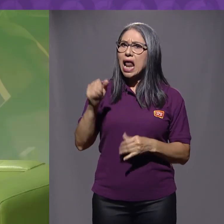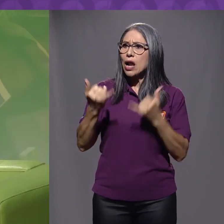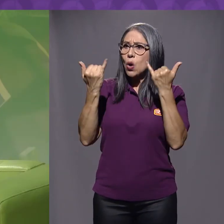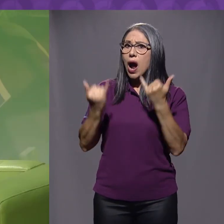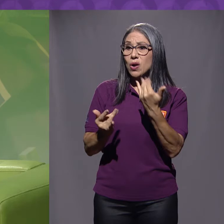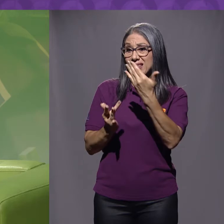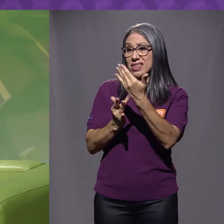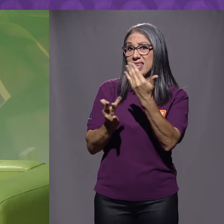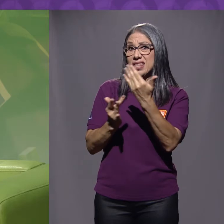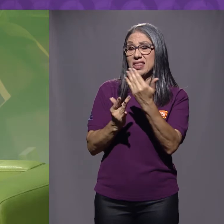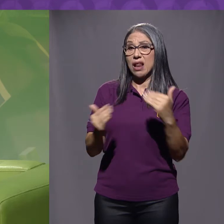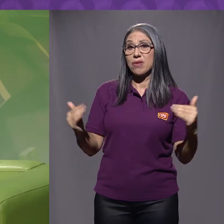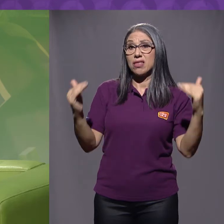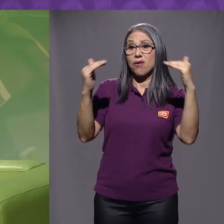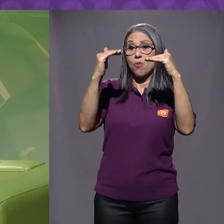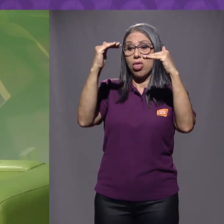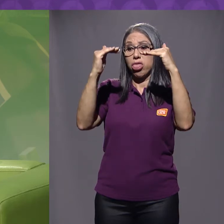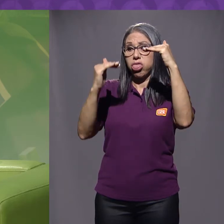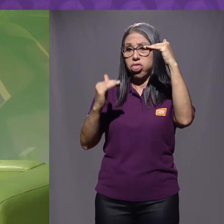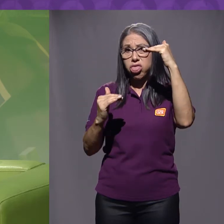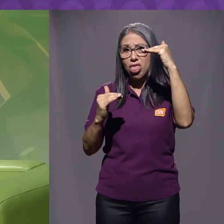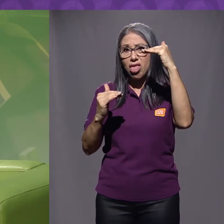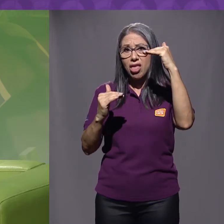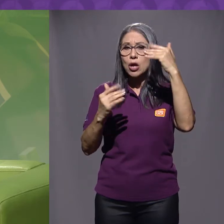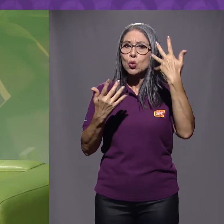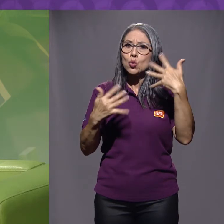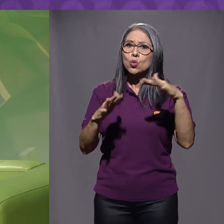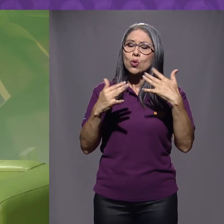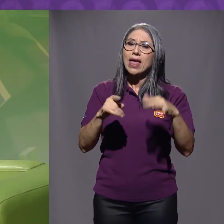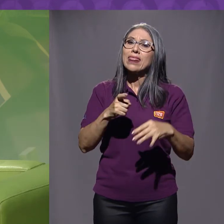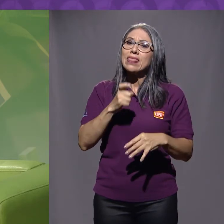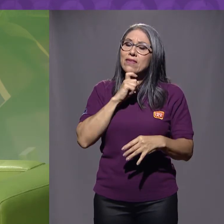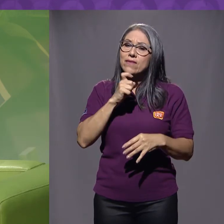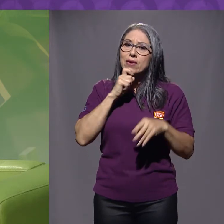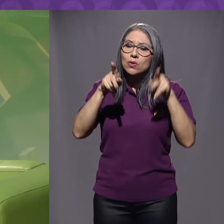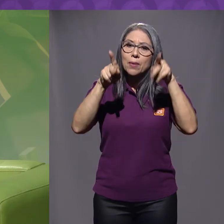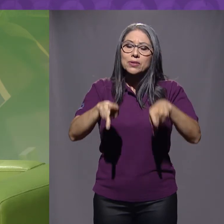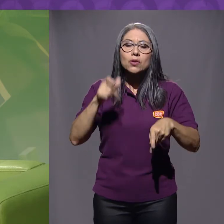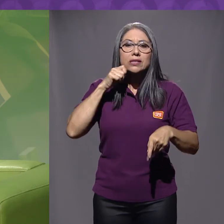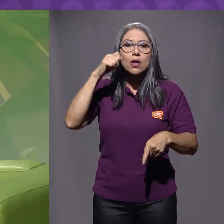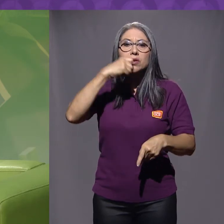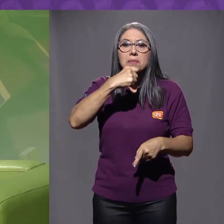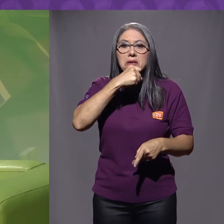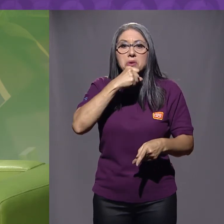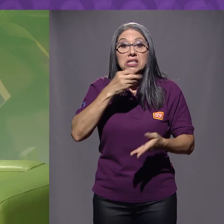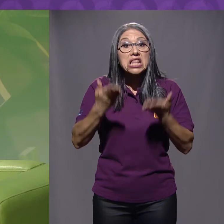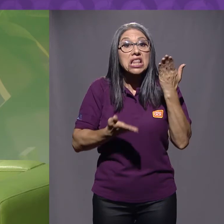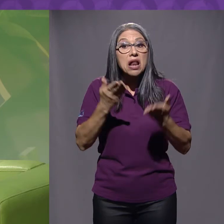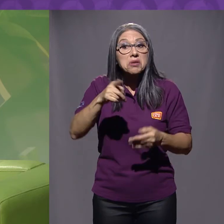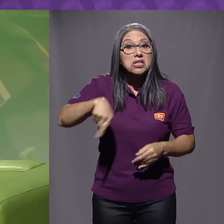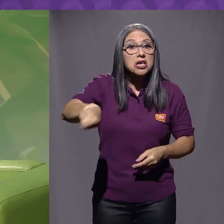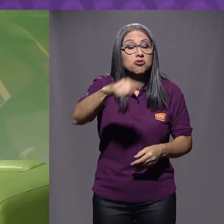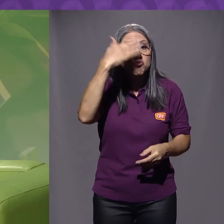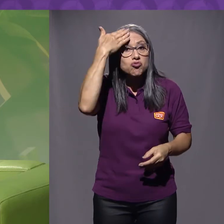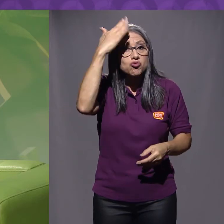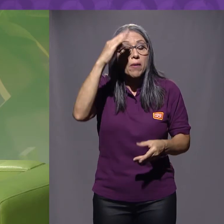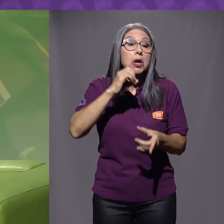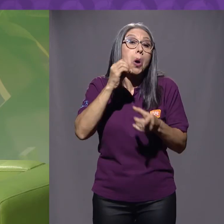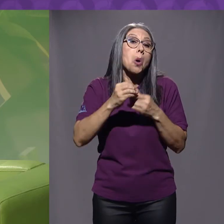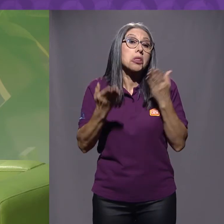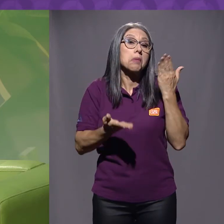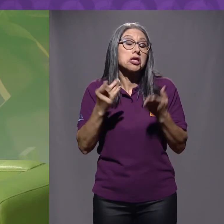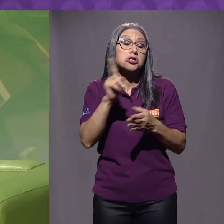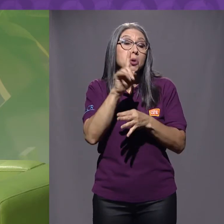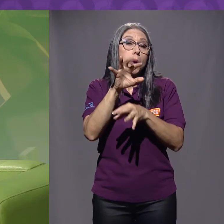también perjudica a las personas adultas mayores, el inacceso, ya sea por conocimiento, ¿verdad? O por estar